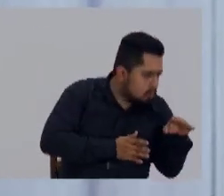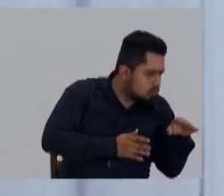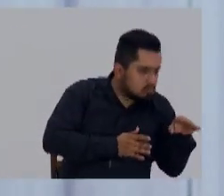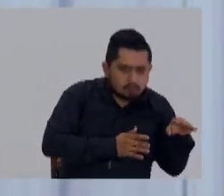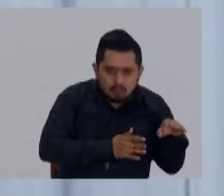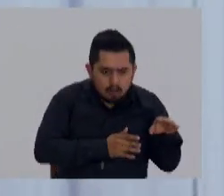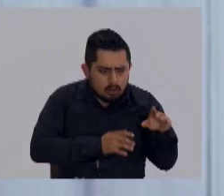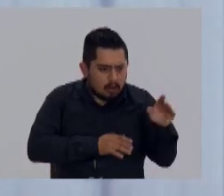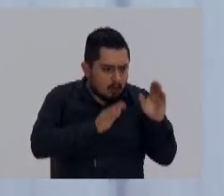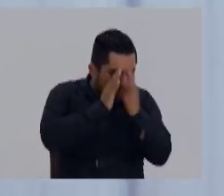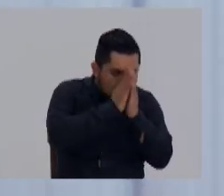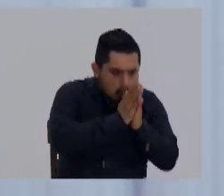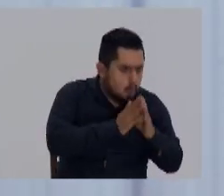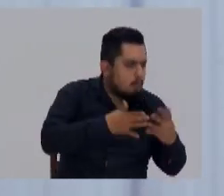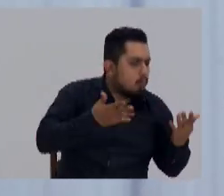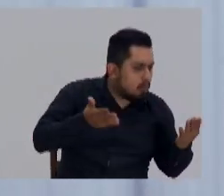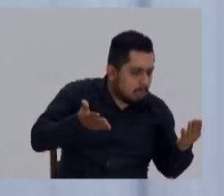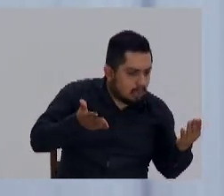¿Por qué te escondes?